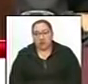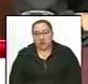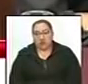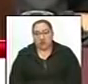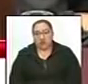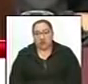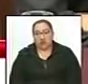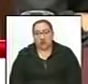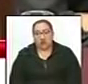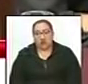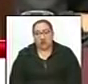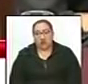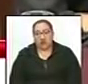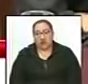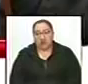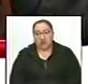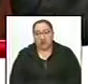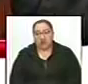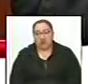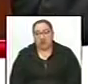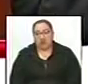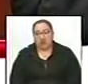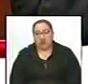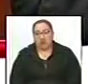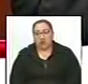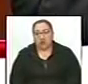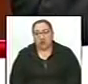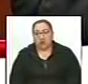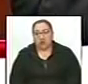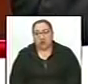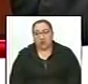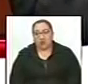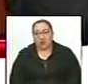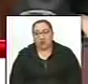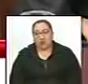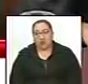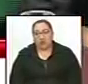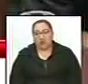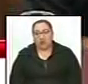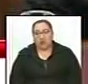podemos acaparar el tiempo. Espero que me dé la palabra, presidente. Congresista, palabra.